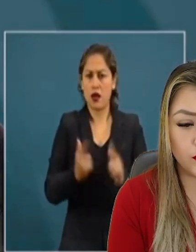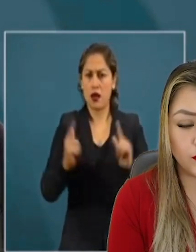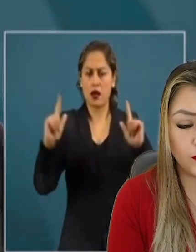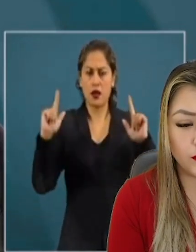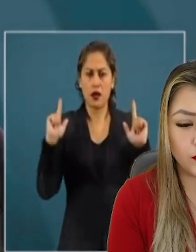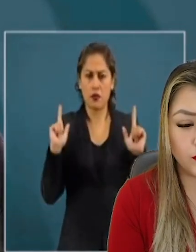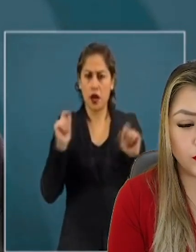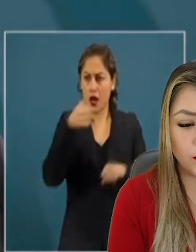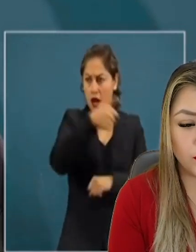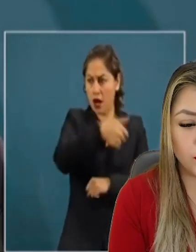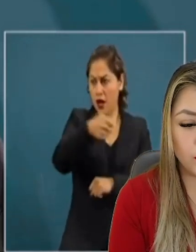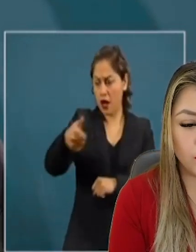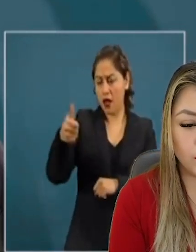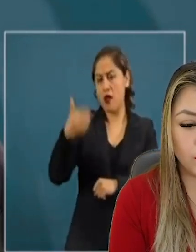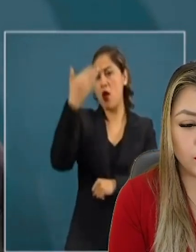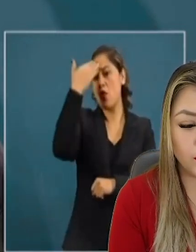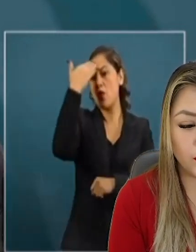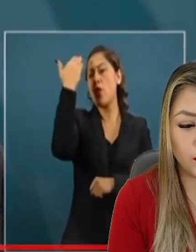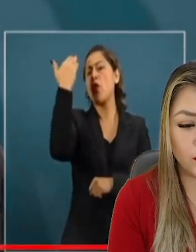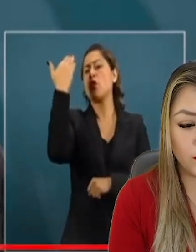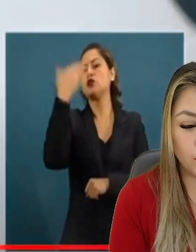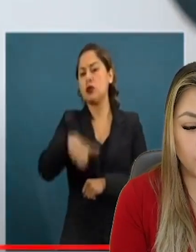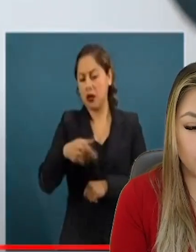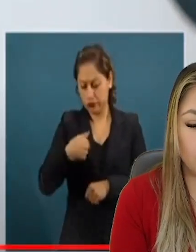y garantizar la libertad.